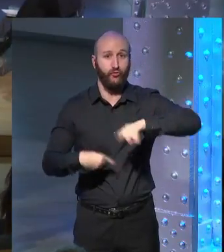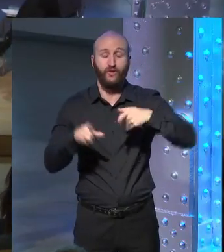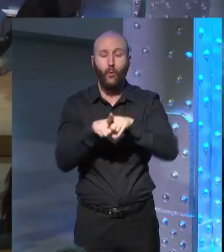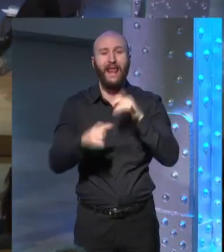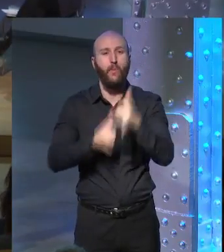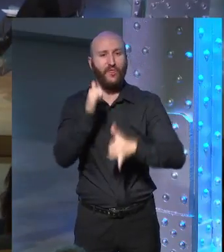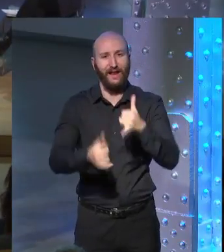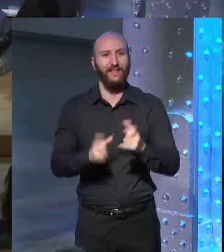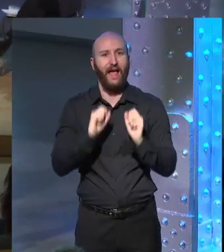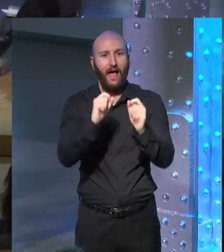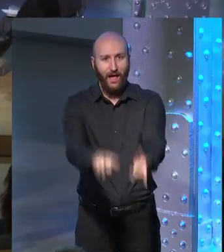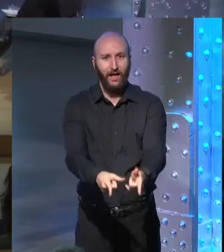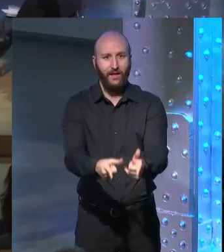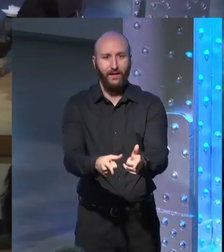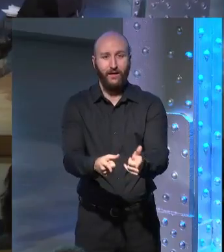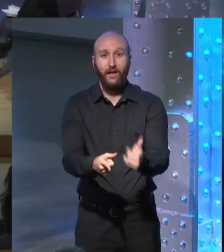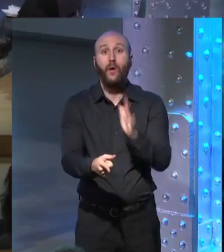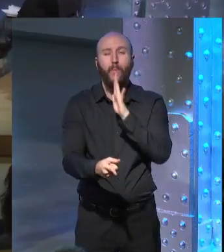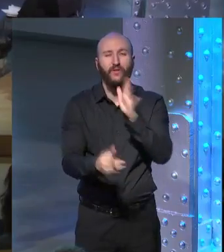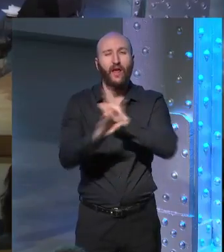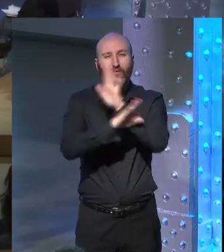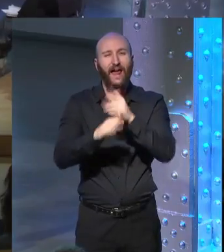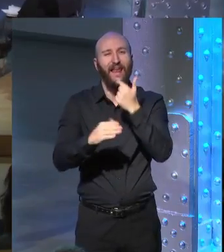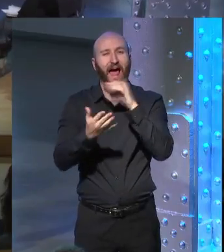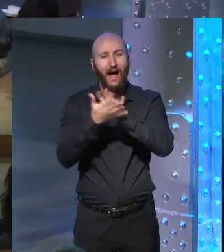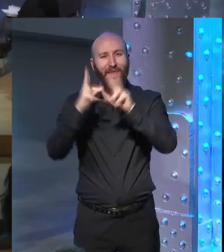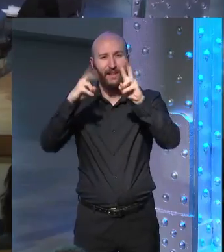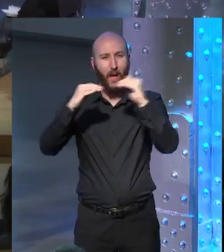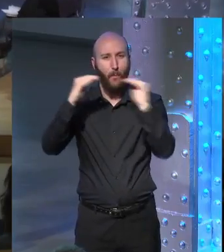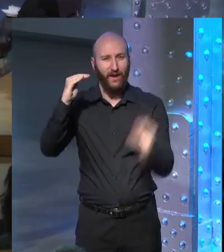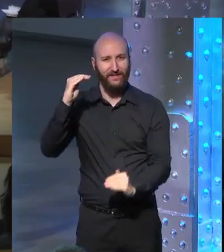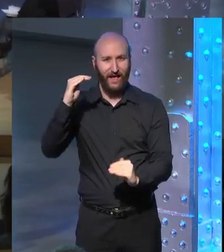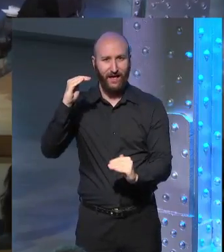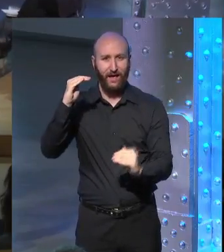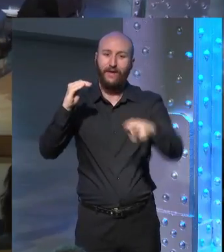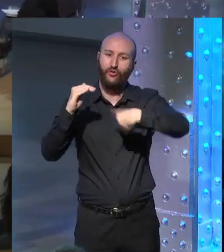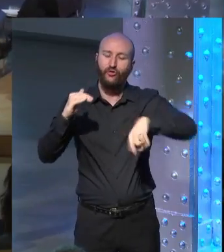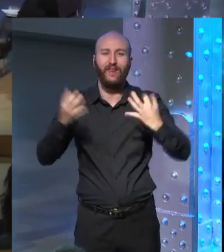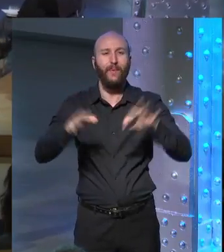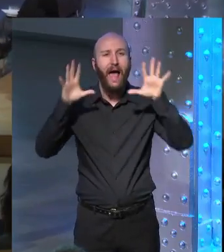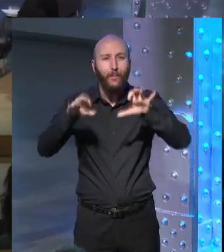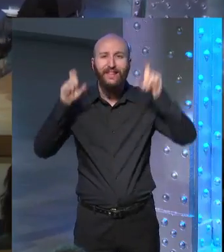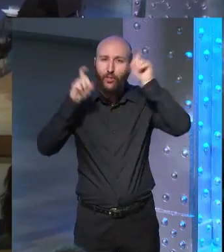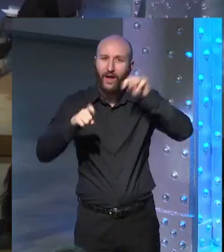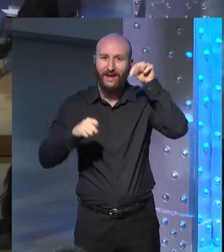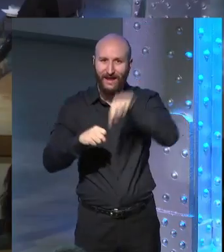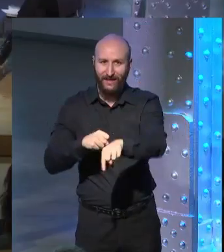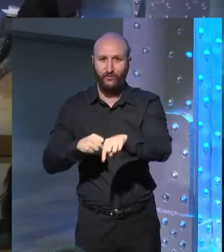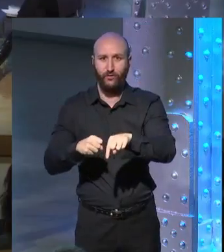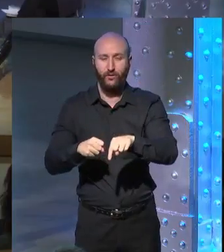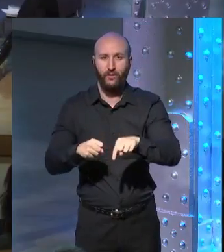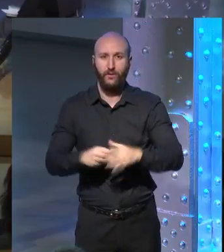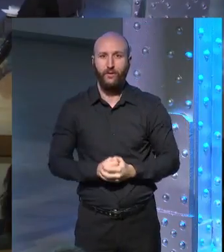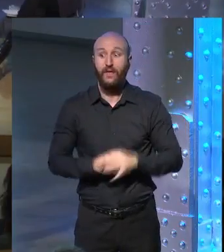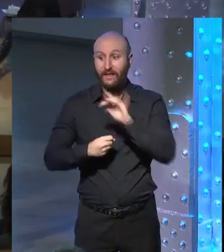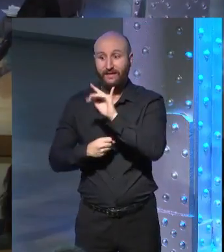una bici. Es decir, al final, por eso dices tú lo de la brecha, al final tenemos que aprender a educar en eso. Pongo siempre el símil de